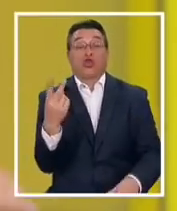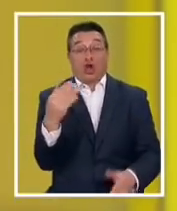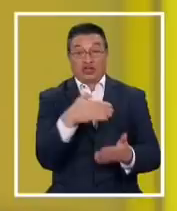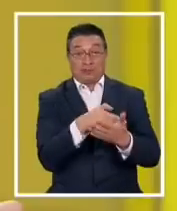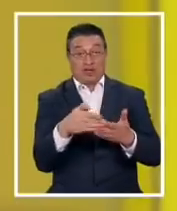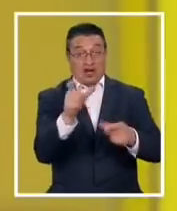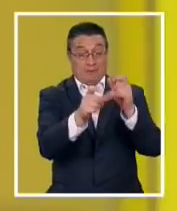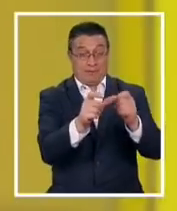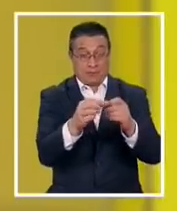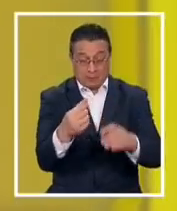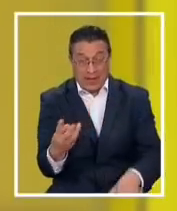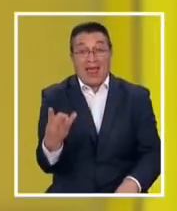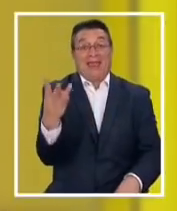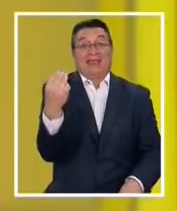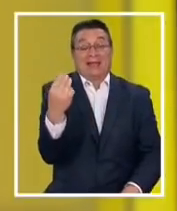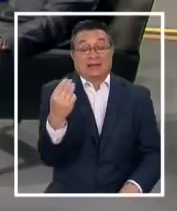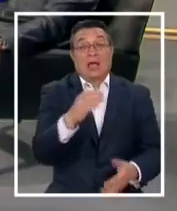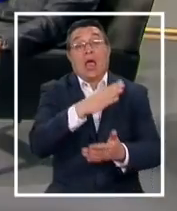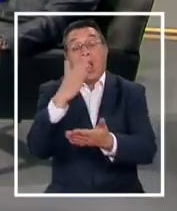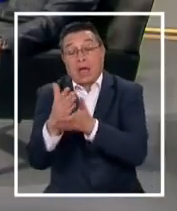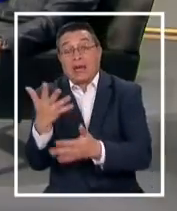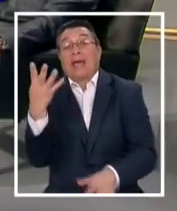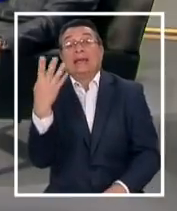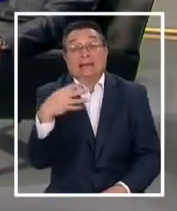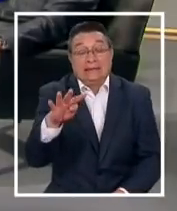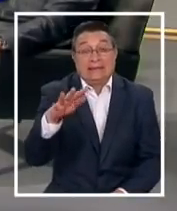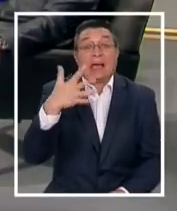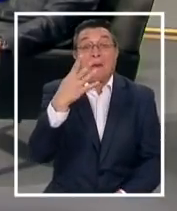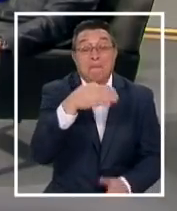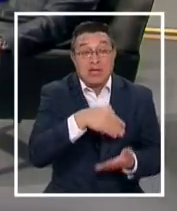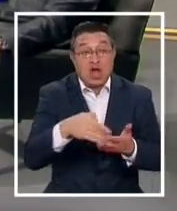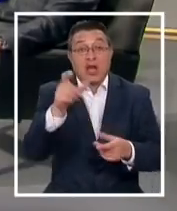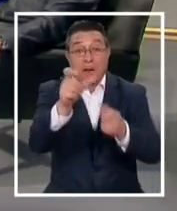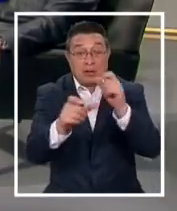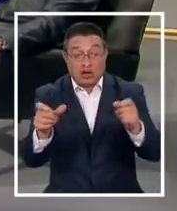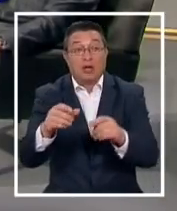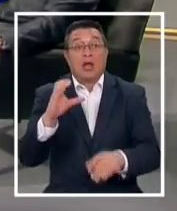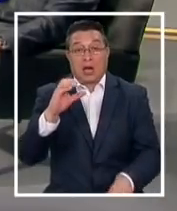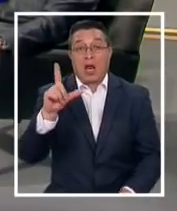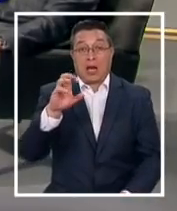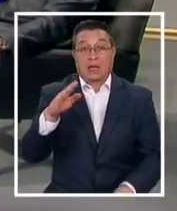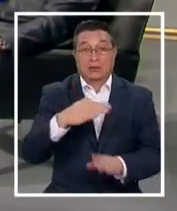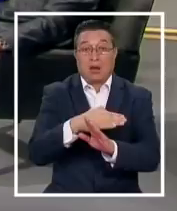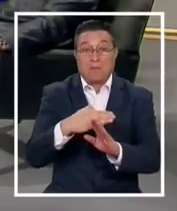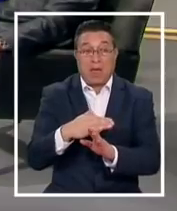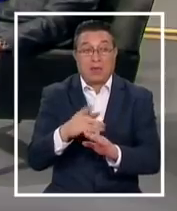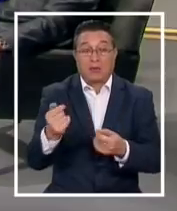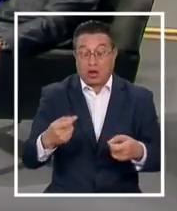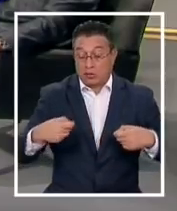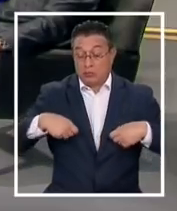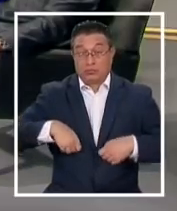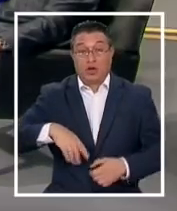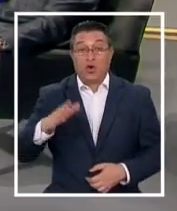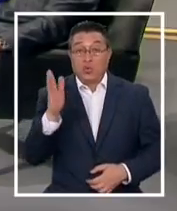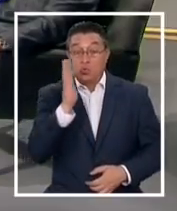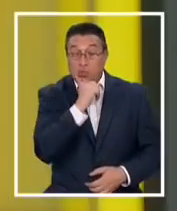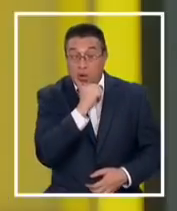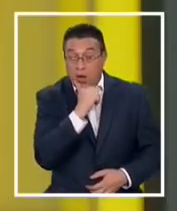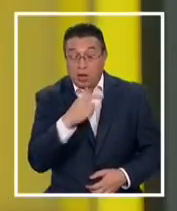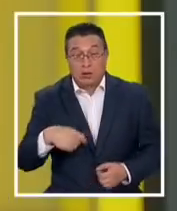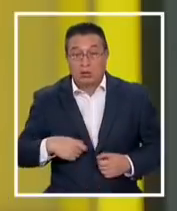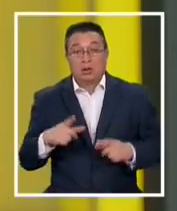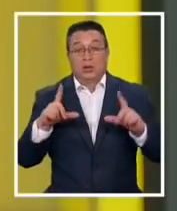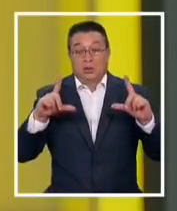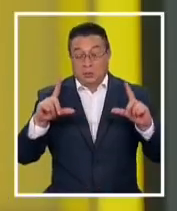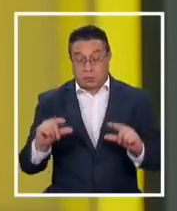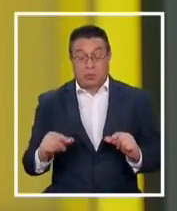Chile, a 13 millones, hasta 15 millones, todavía la gente es clase media y si no tiene un ingreso familiar... se ve muy